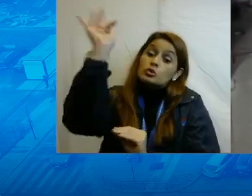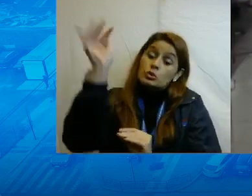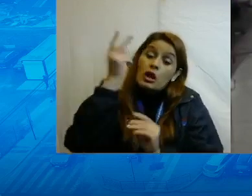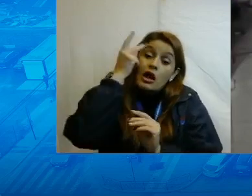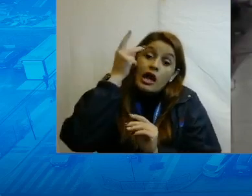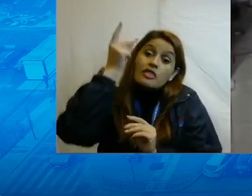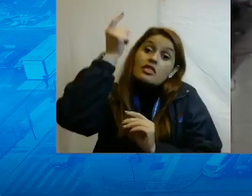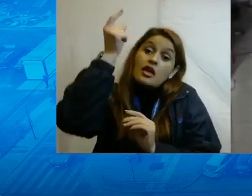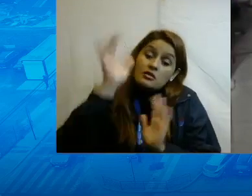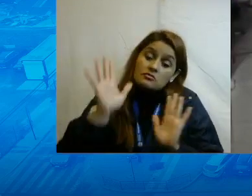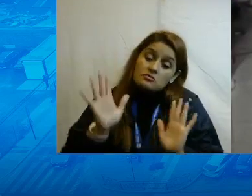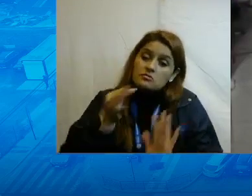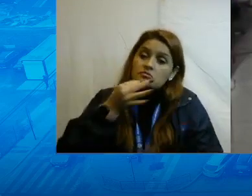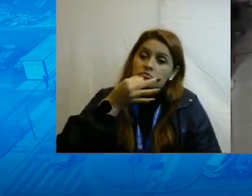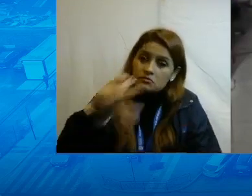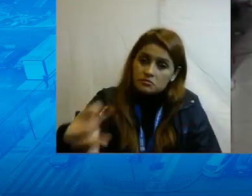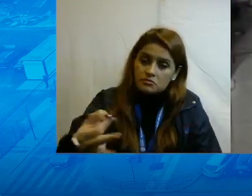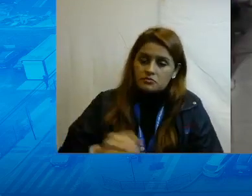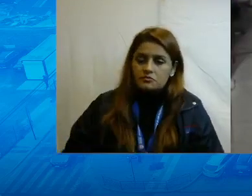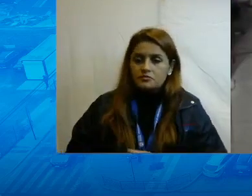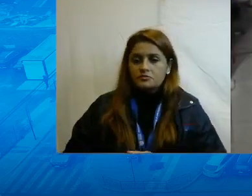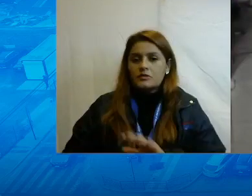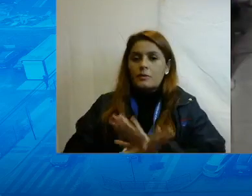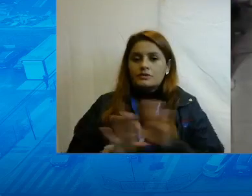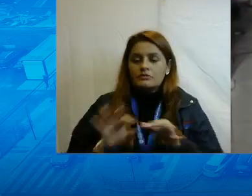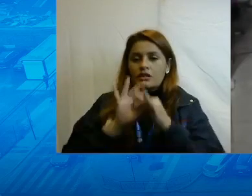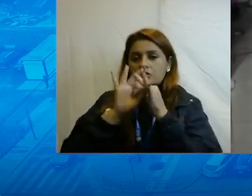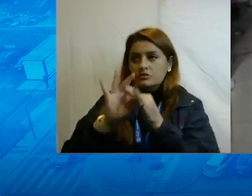y el próximo también. Eso, gracias.